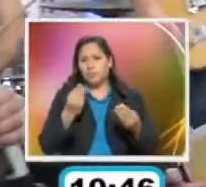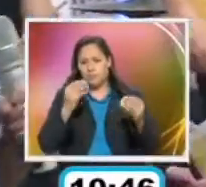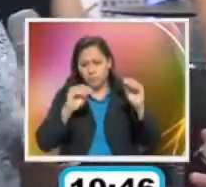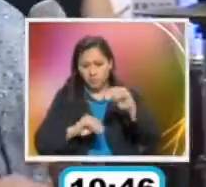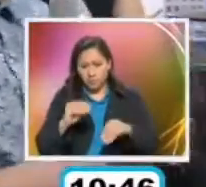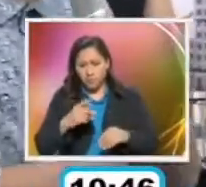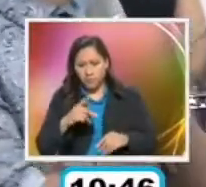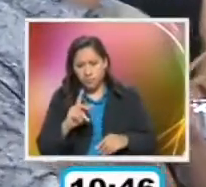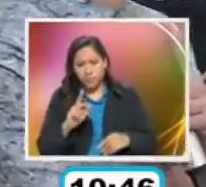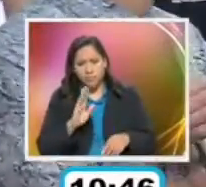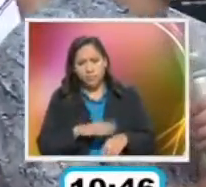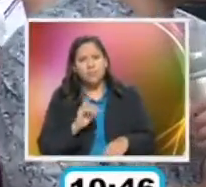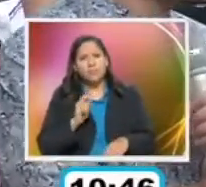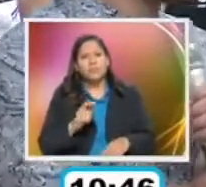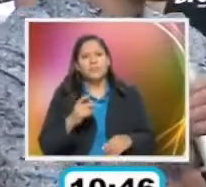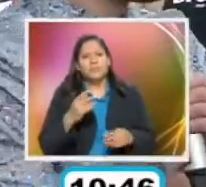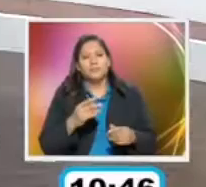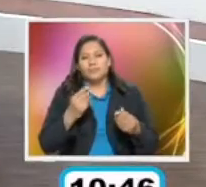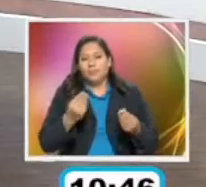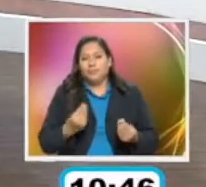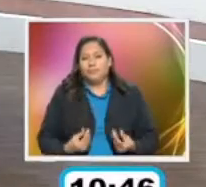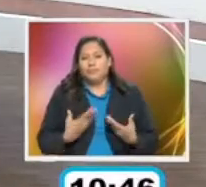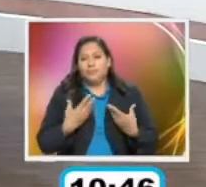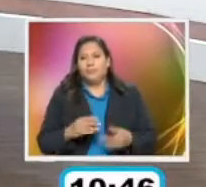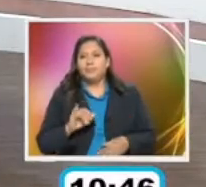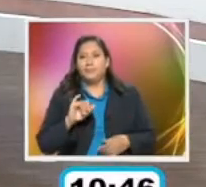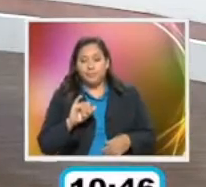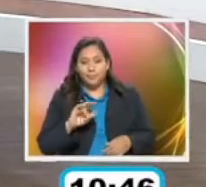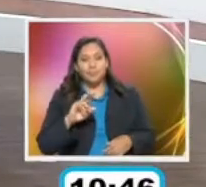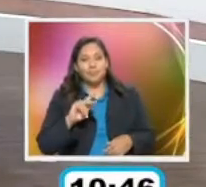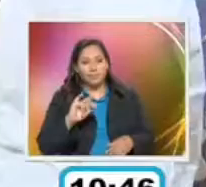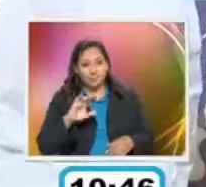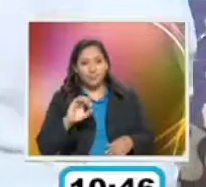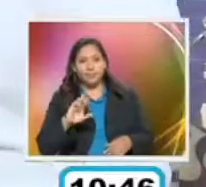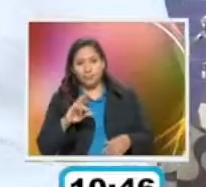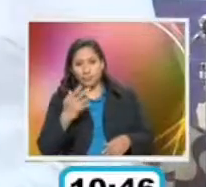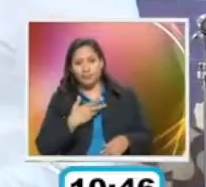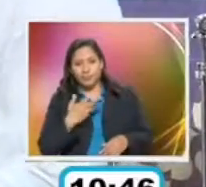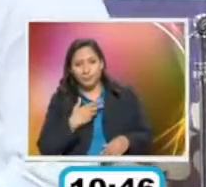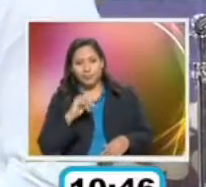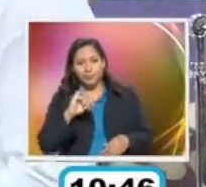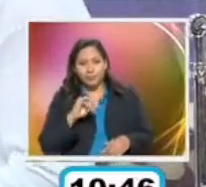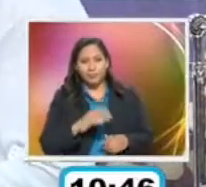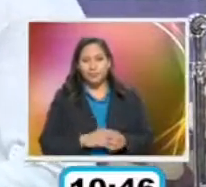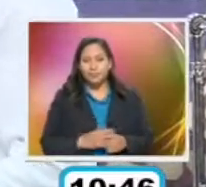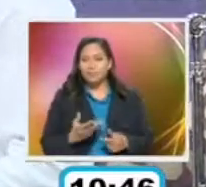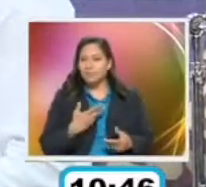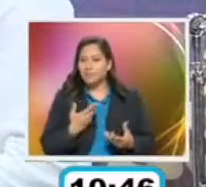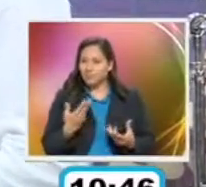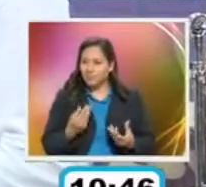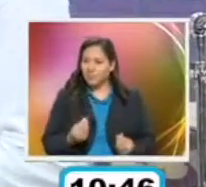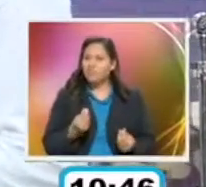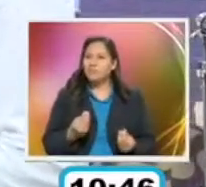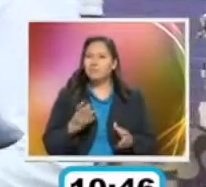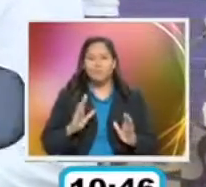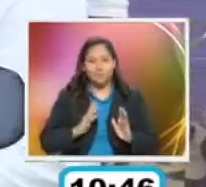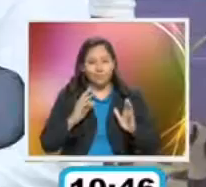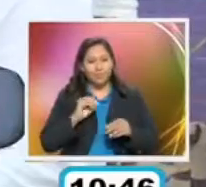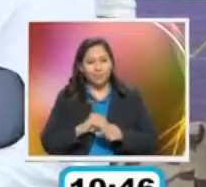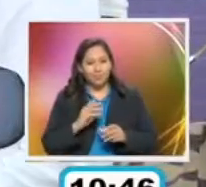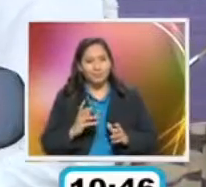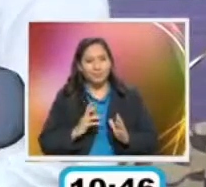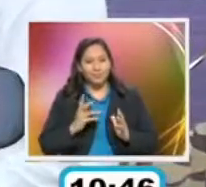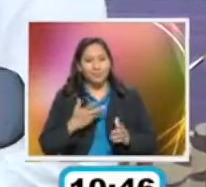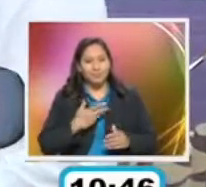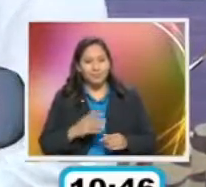fusiones, pero sobre todo de mucho picor. Tiene picor. Tiene picor, que se puede ver aquí en este disco, sí. Son puras sorpresas, en